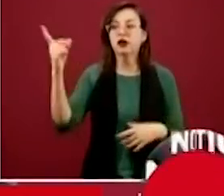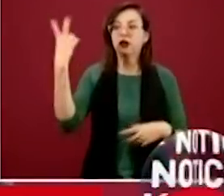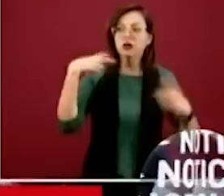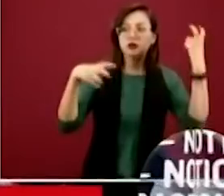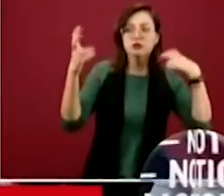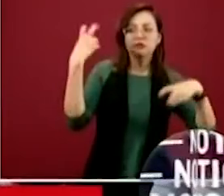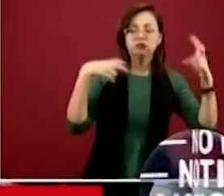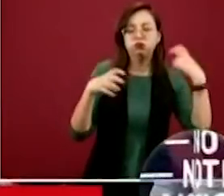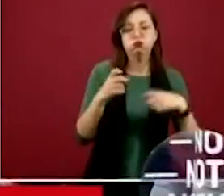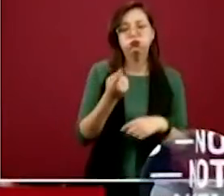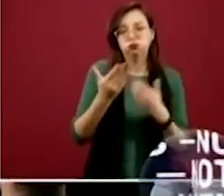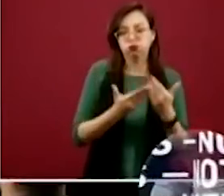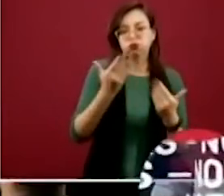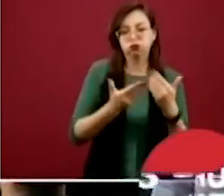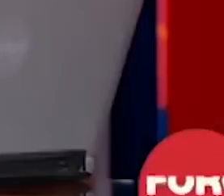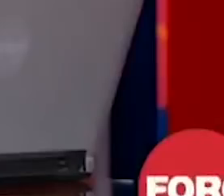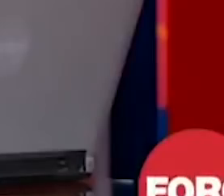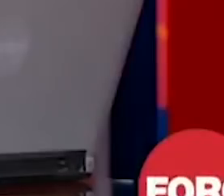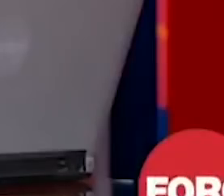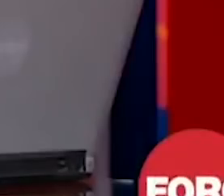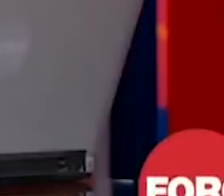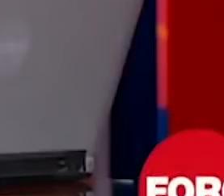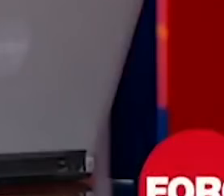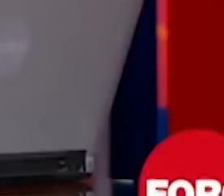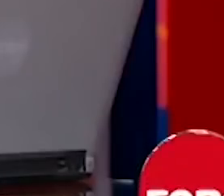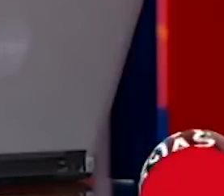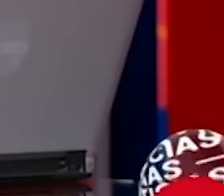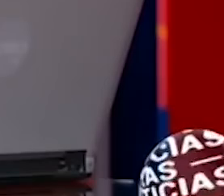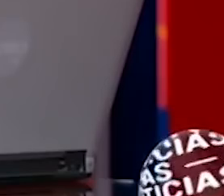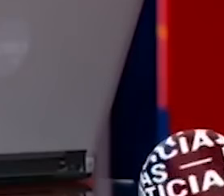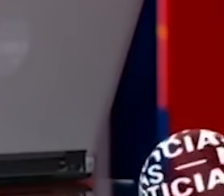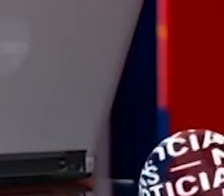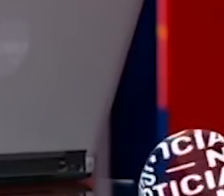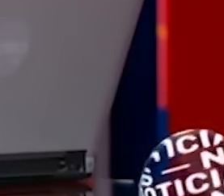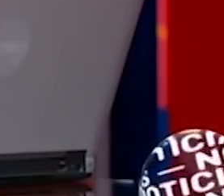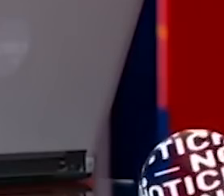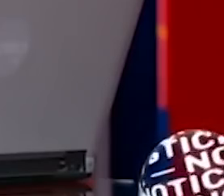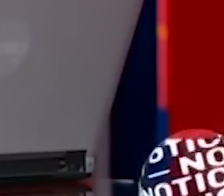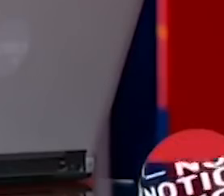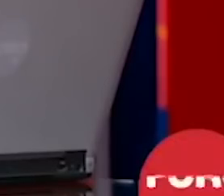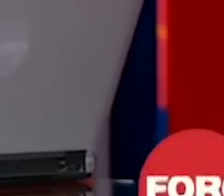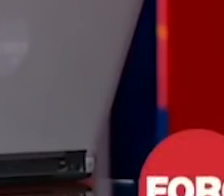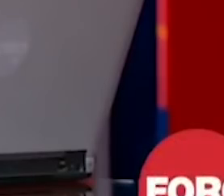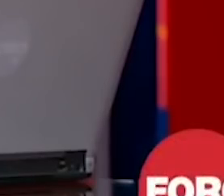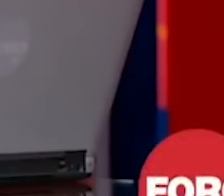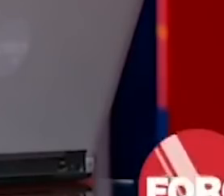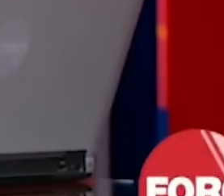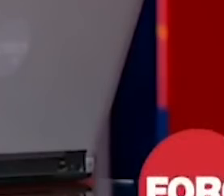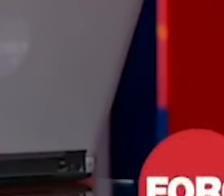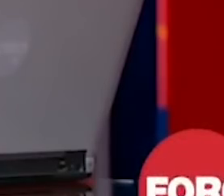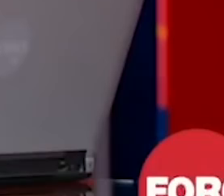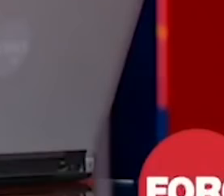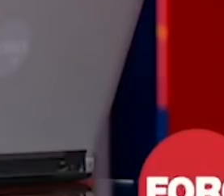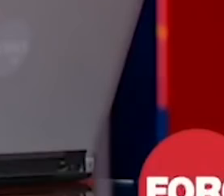del exterior. Seguía ahí el compañero. Bien, en el informe de este día destacan 4 datos relevantes. Uno, que de ayer a